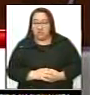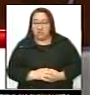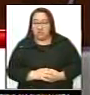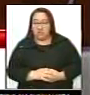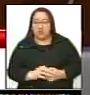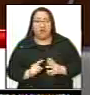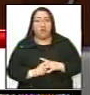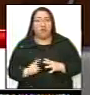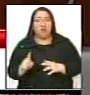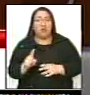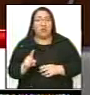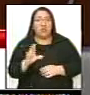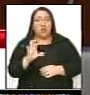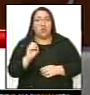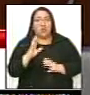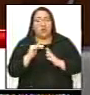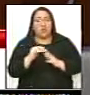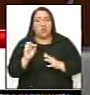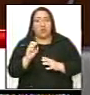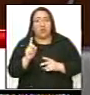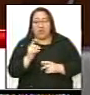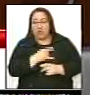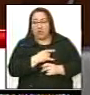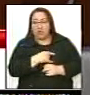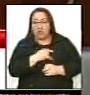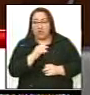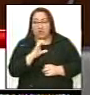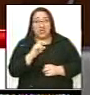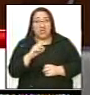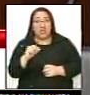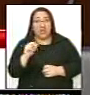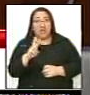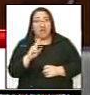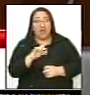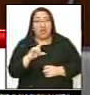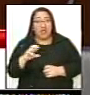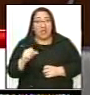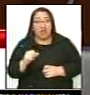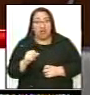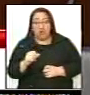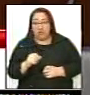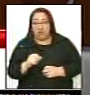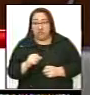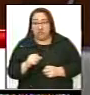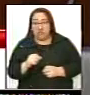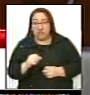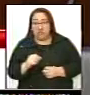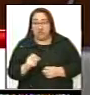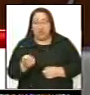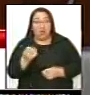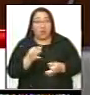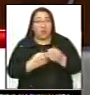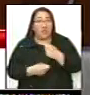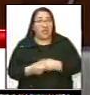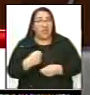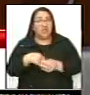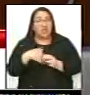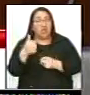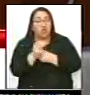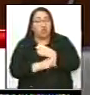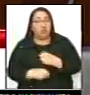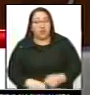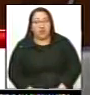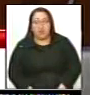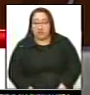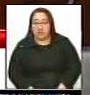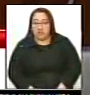la Universidad César Vallejo, 50 millones de dólares en cuentas negras que se han ido al extranjero.